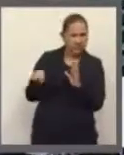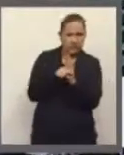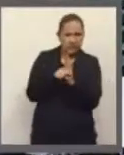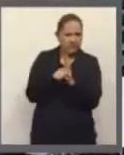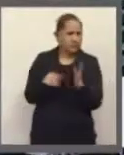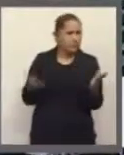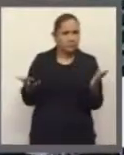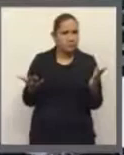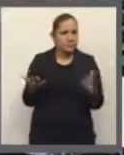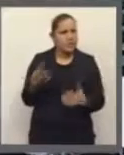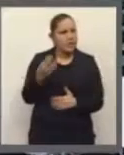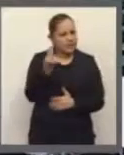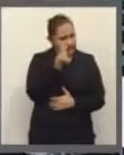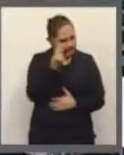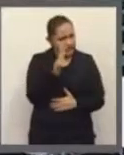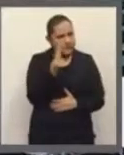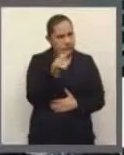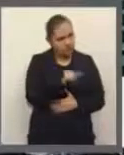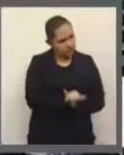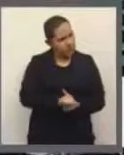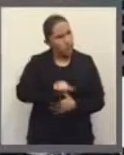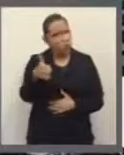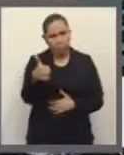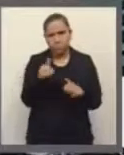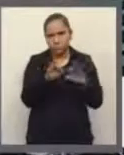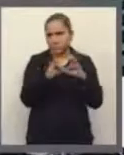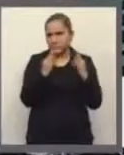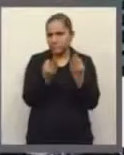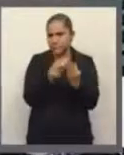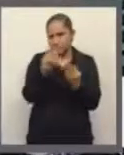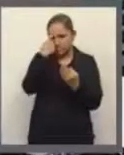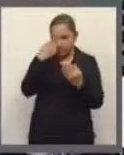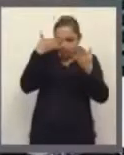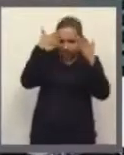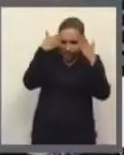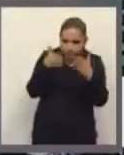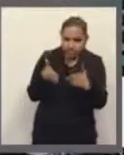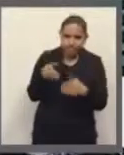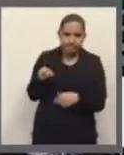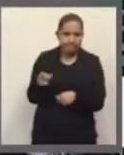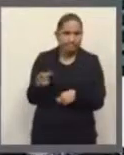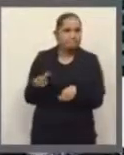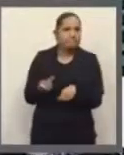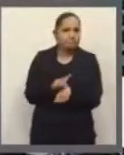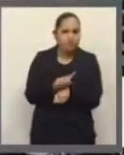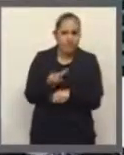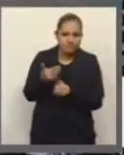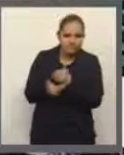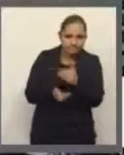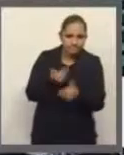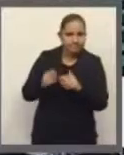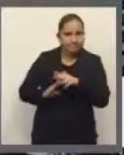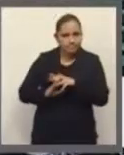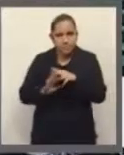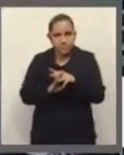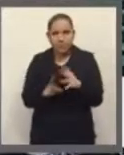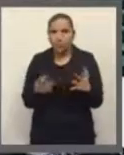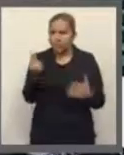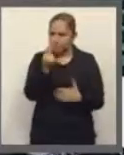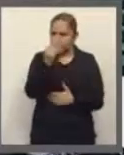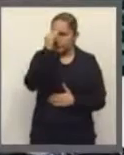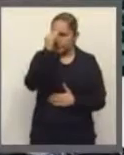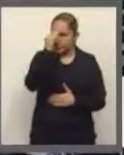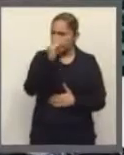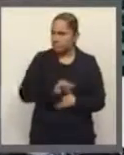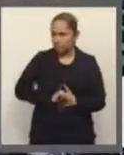Sostenemos que debe existir otra manera de enfrentar esas circunstancias y una de ellas era de impulsar